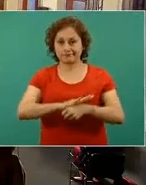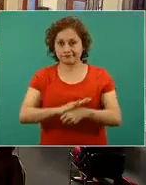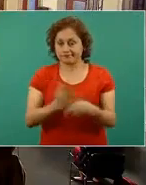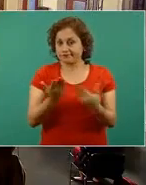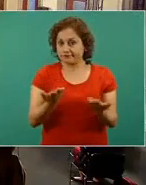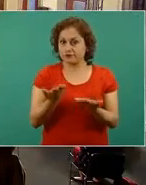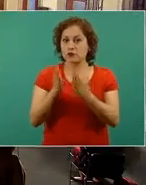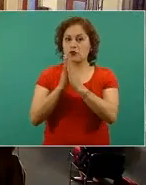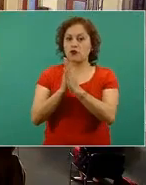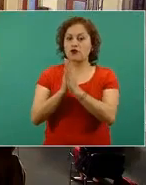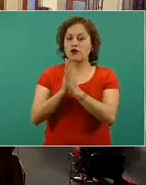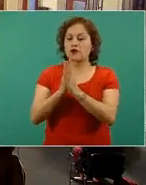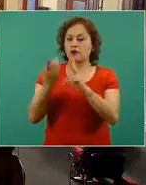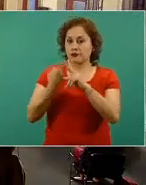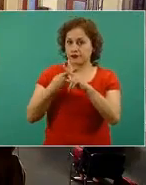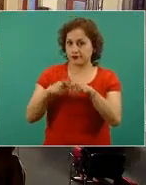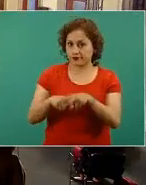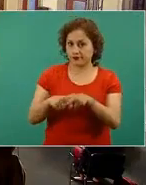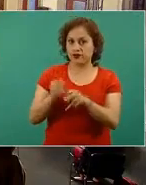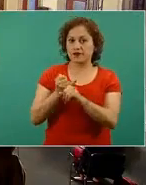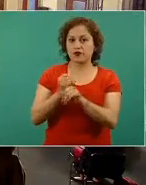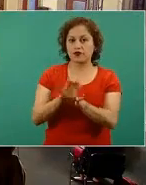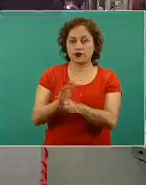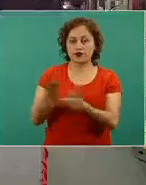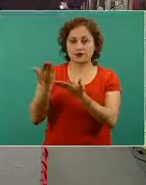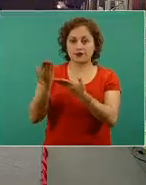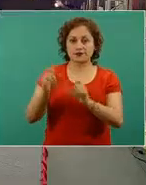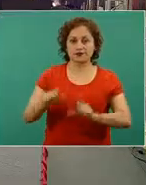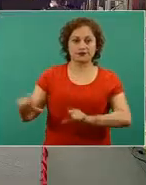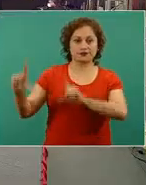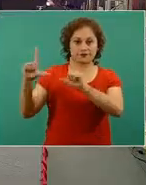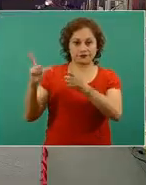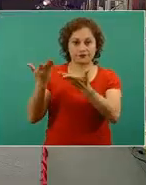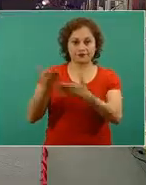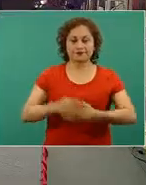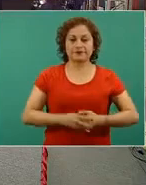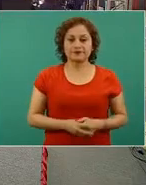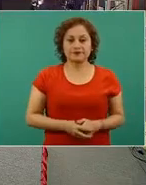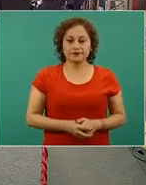que inicie con la presentación. Doctora, por favor.